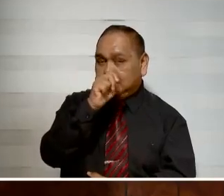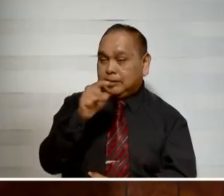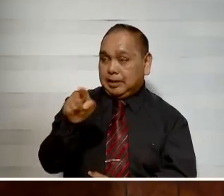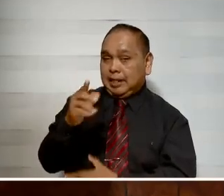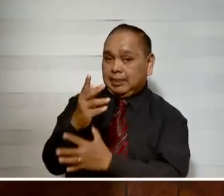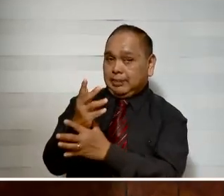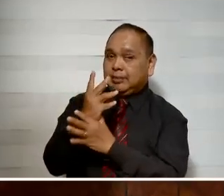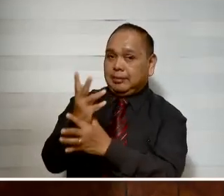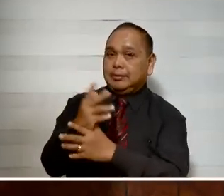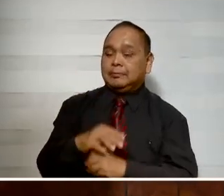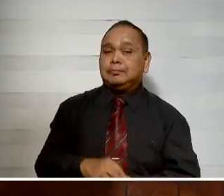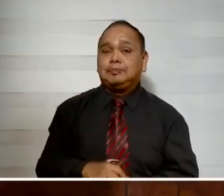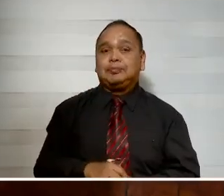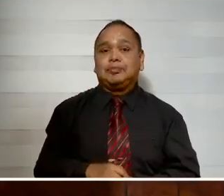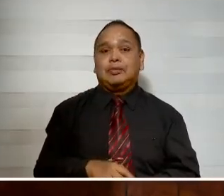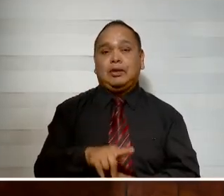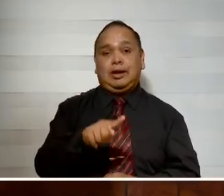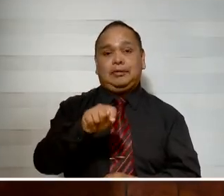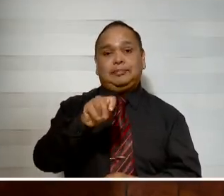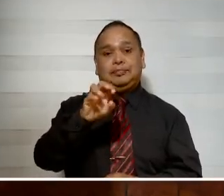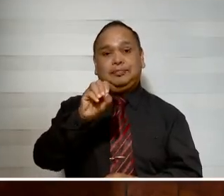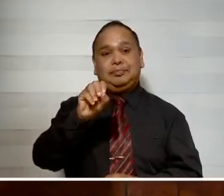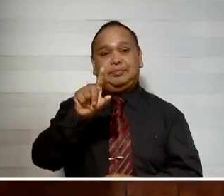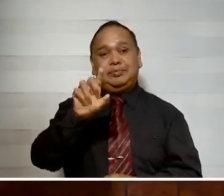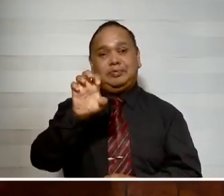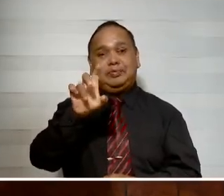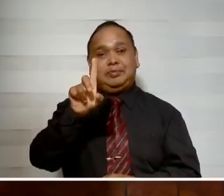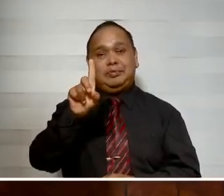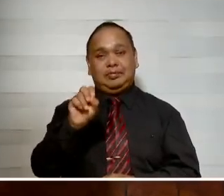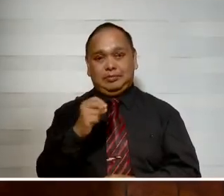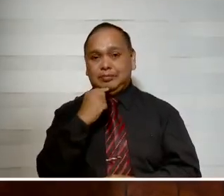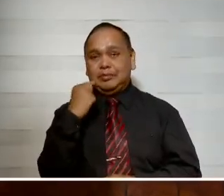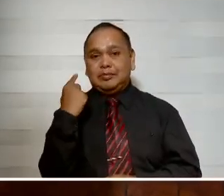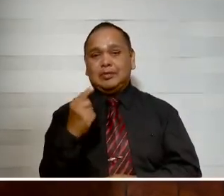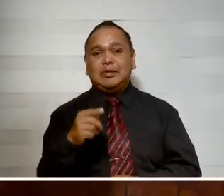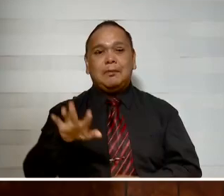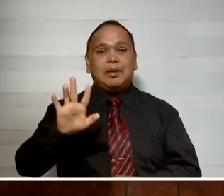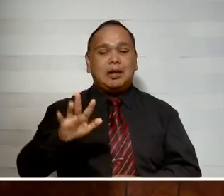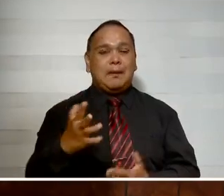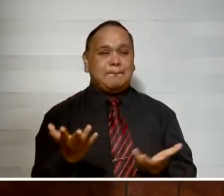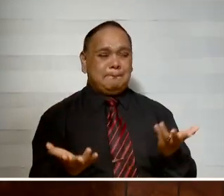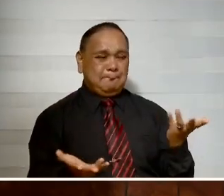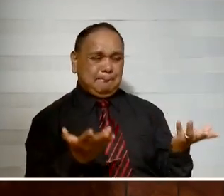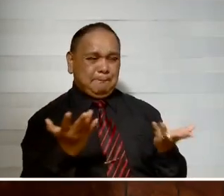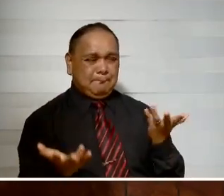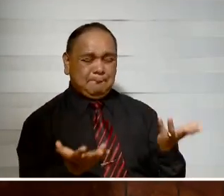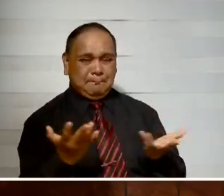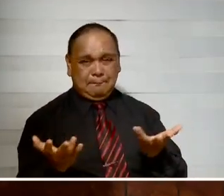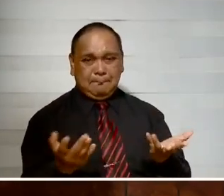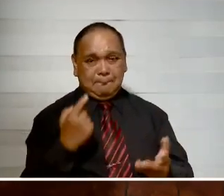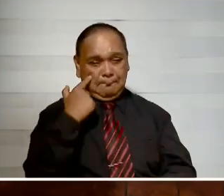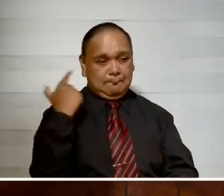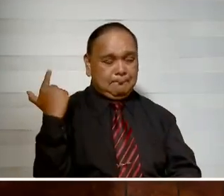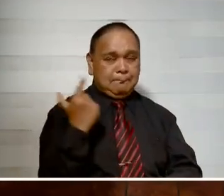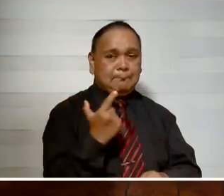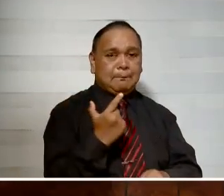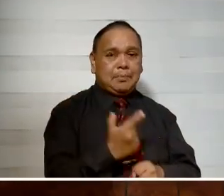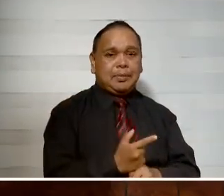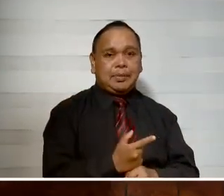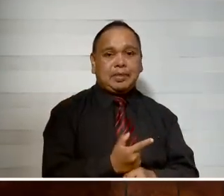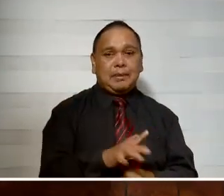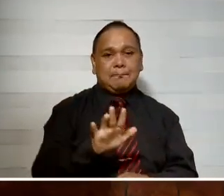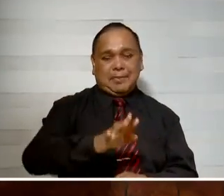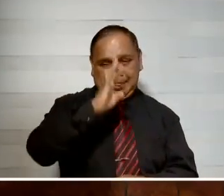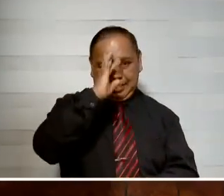me decía Armando Toledo, que le sabe a todo, ¿no? Que es una especie de limo, que es también muy, muy bueno, muy fértil también para, le